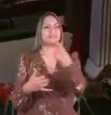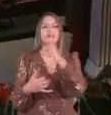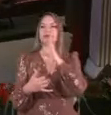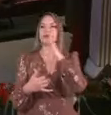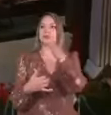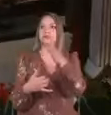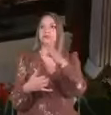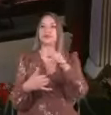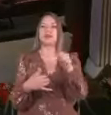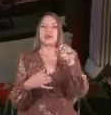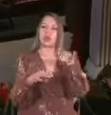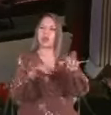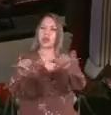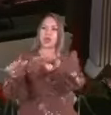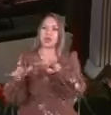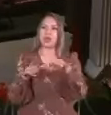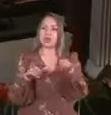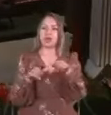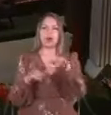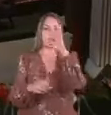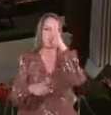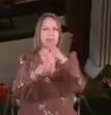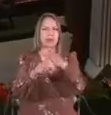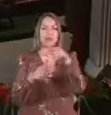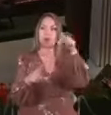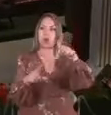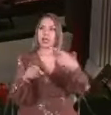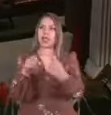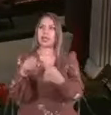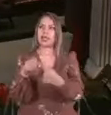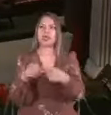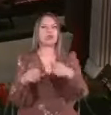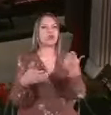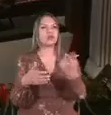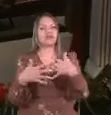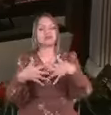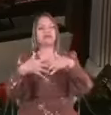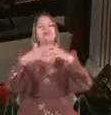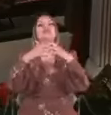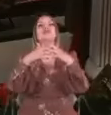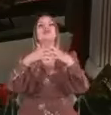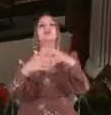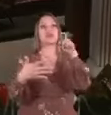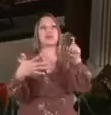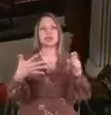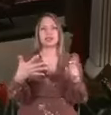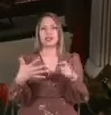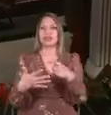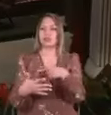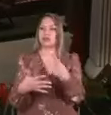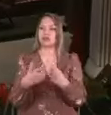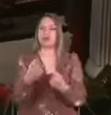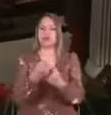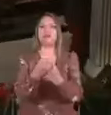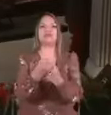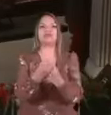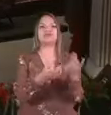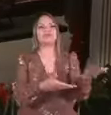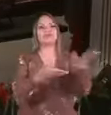solamente nos une una cosa, los intereses de Quito, los intereses de los que más necesitan en Quito. Bienvenidos.